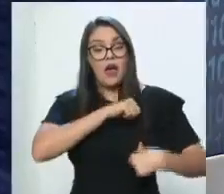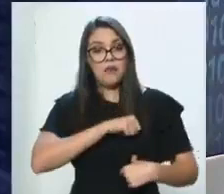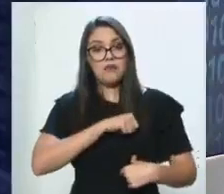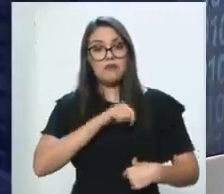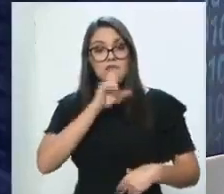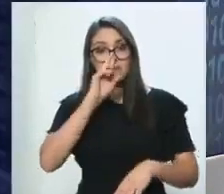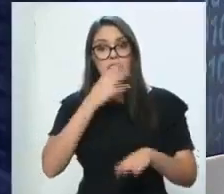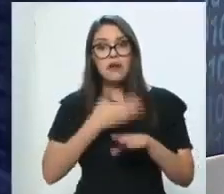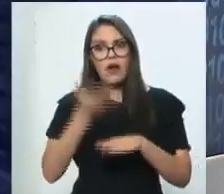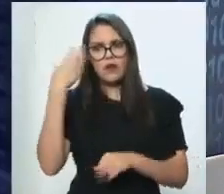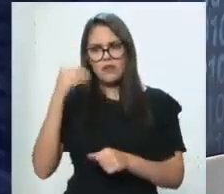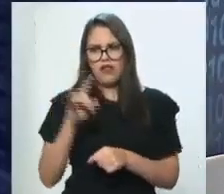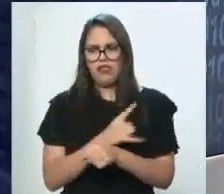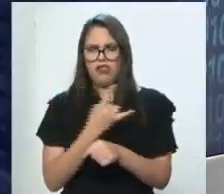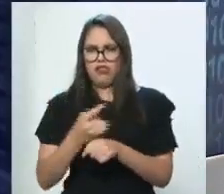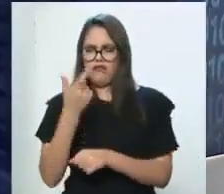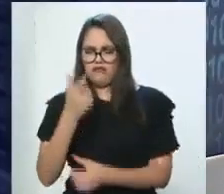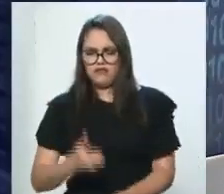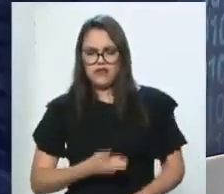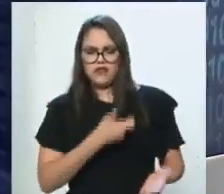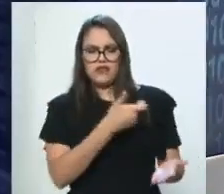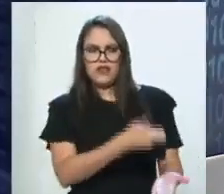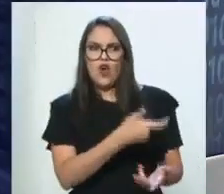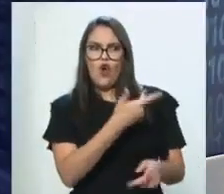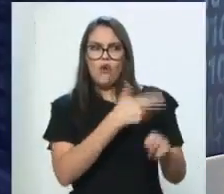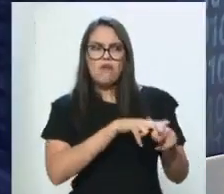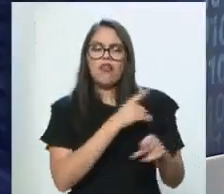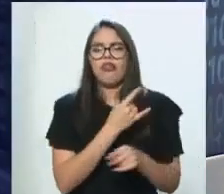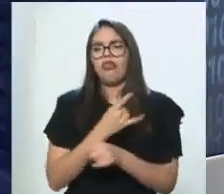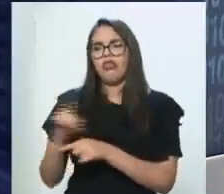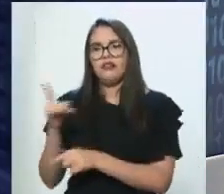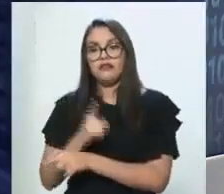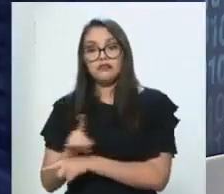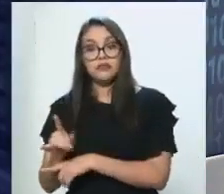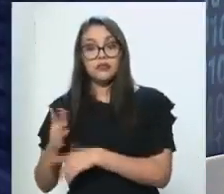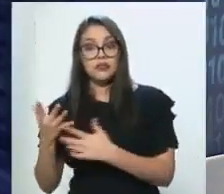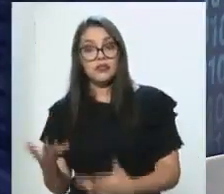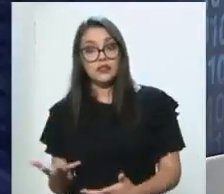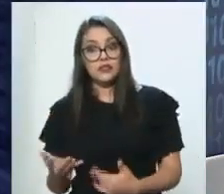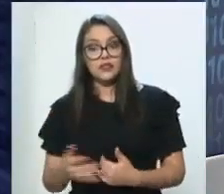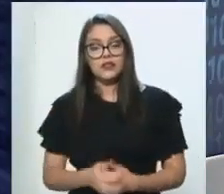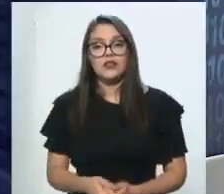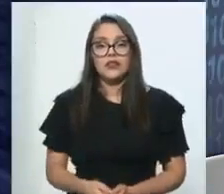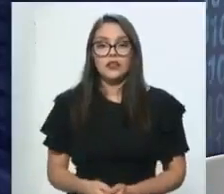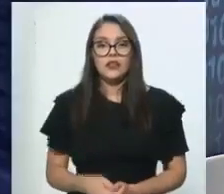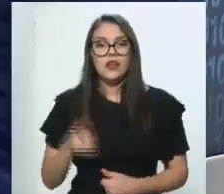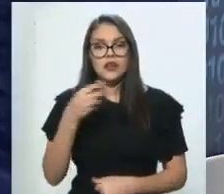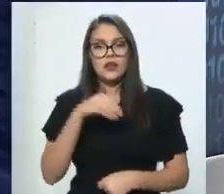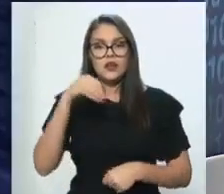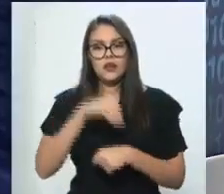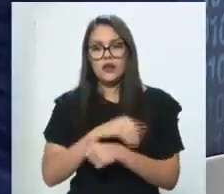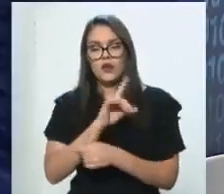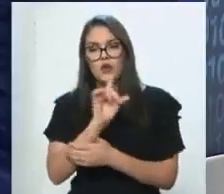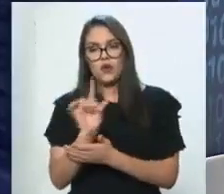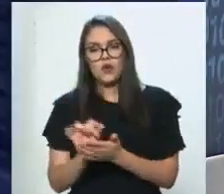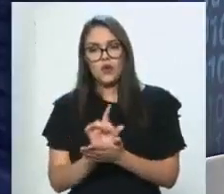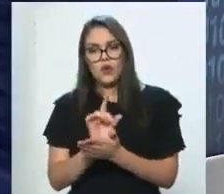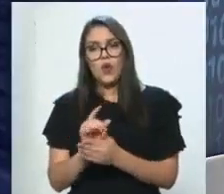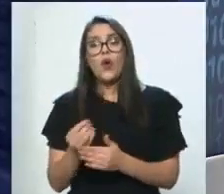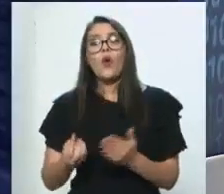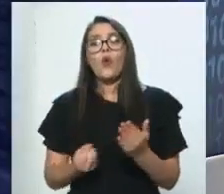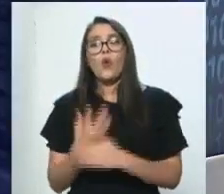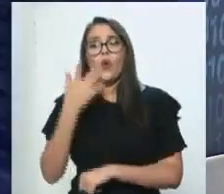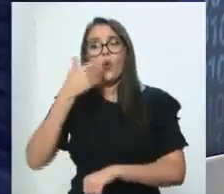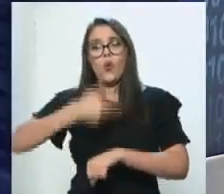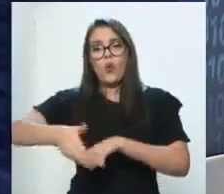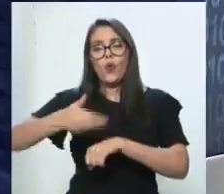en la creación, el mantenimiento y los fondos entregados a varios hospitales del país. Bueno, en su tuit cuestionó las cifras presentadas